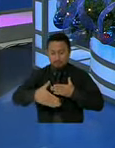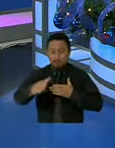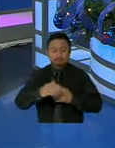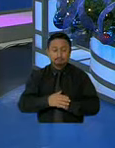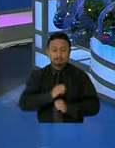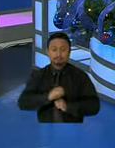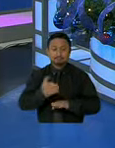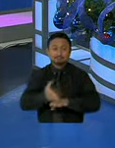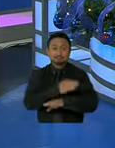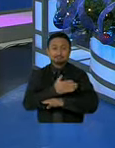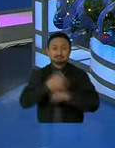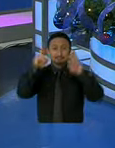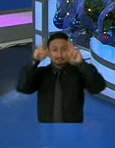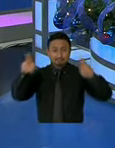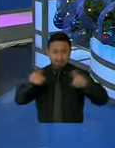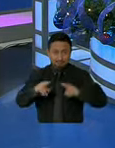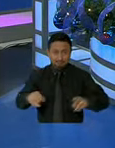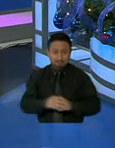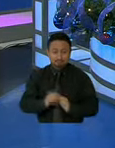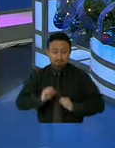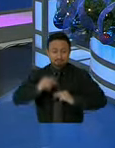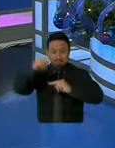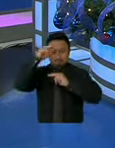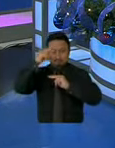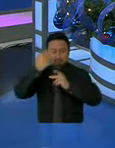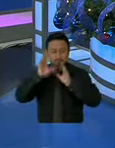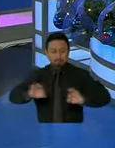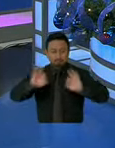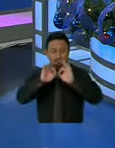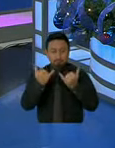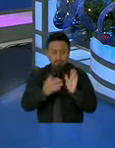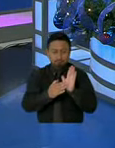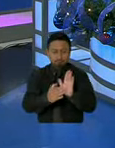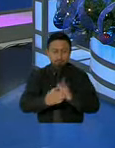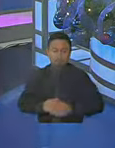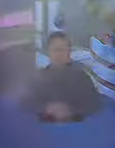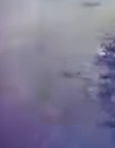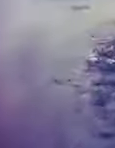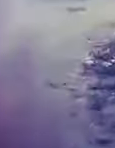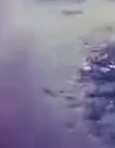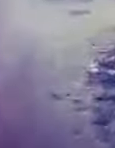a la Nochebuena y Navidad. Tenemos noticias que resumimos de inmediato.